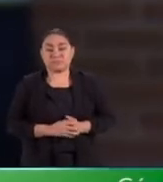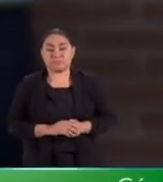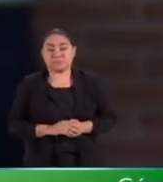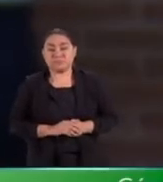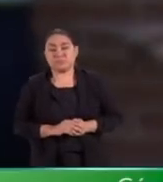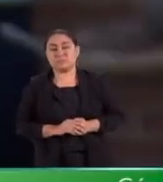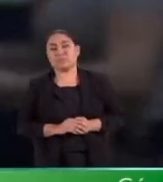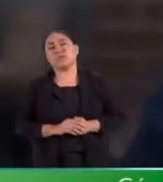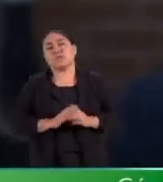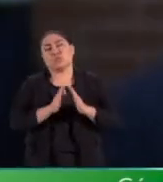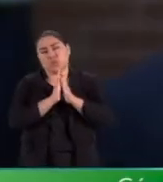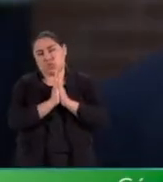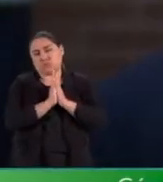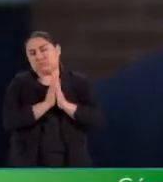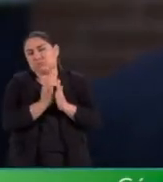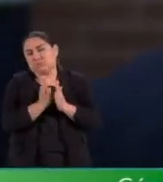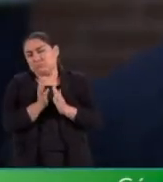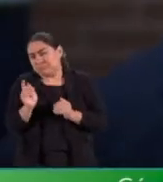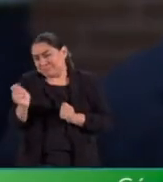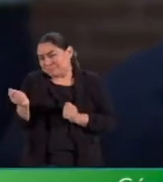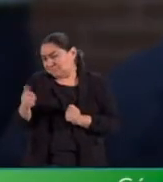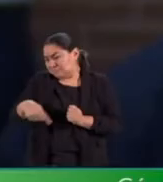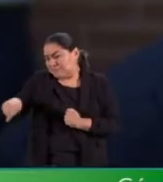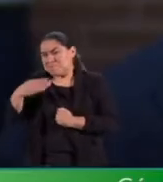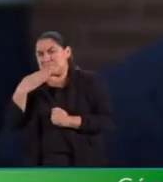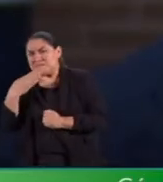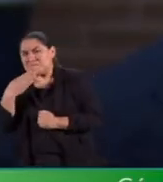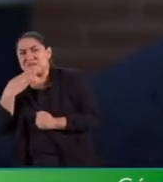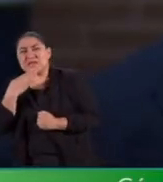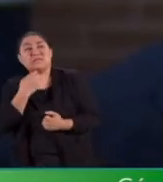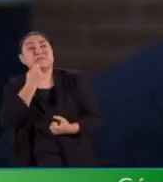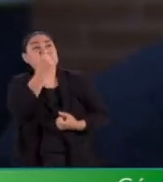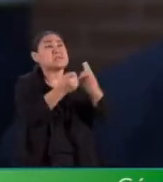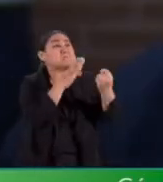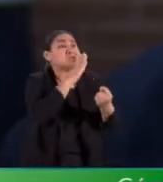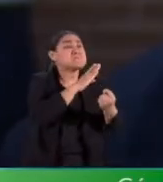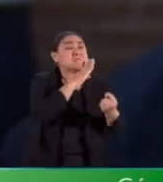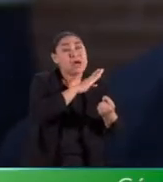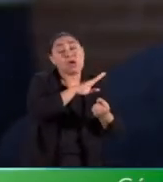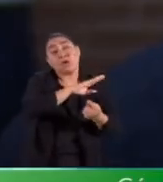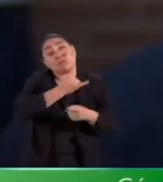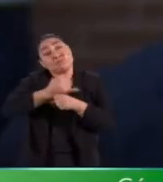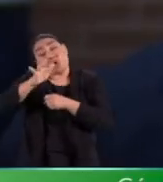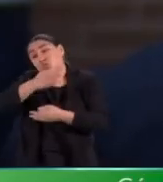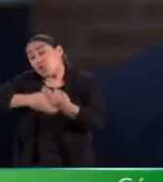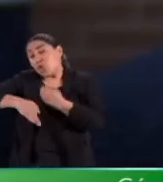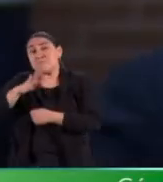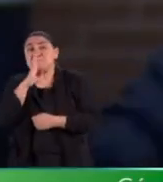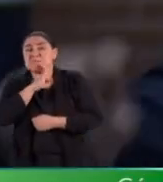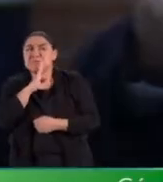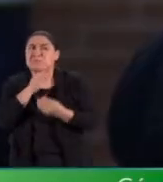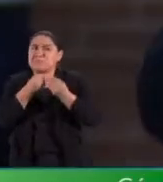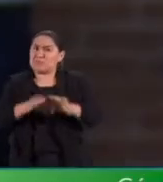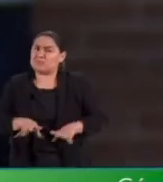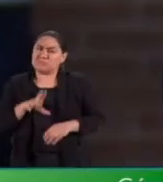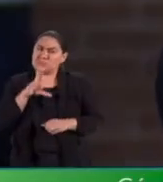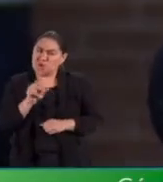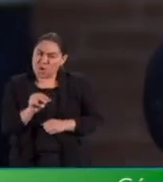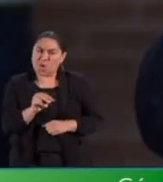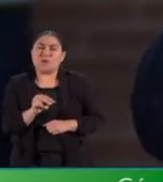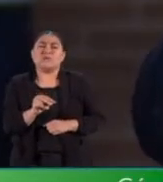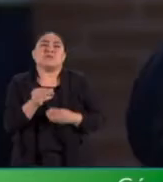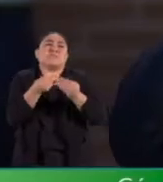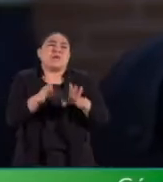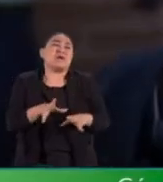que no paguen justos por pecadores, que no paguen estudiantes y trabajadores por